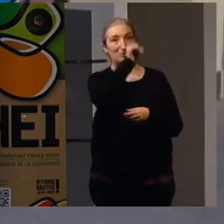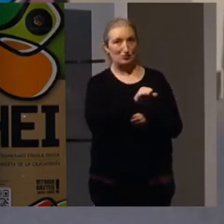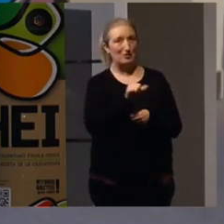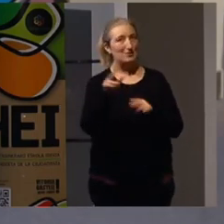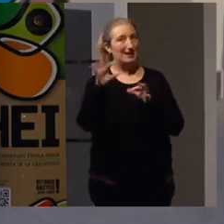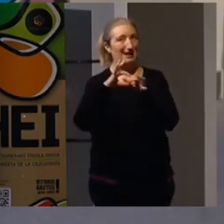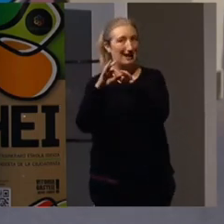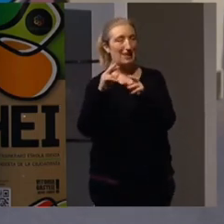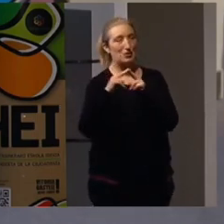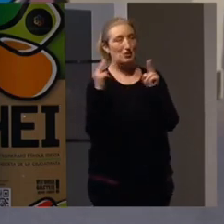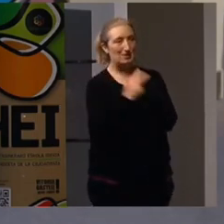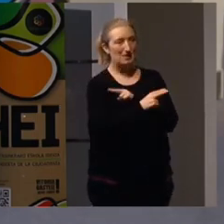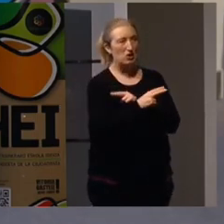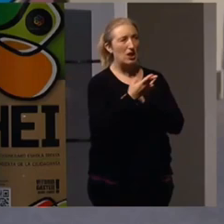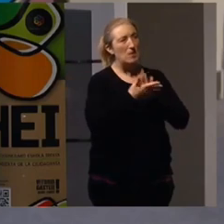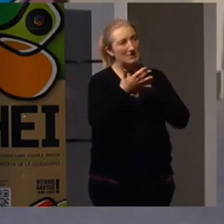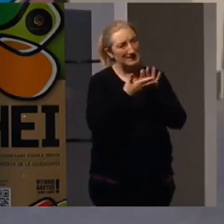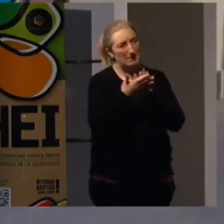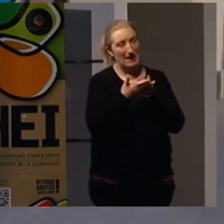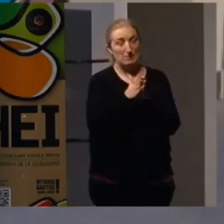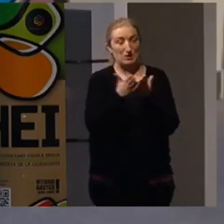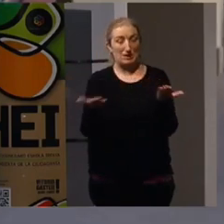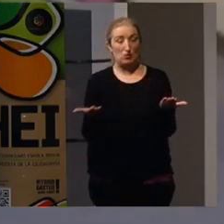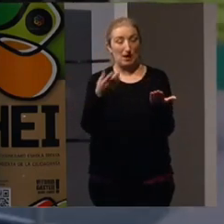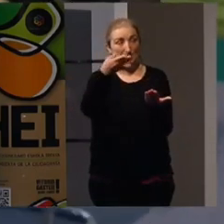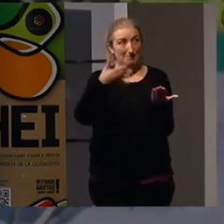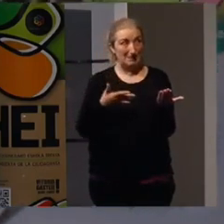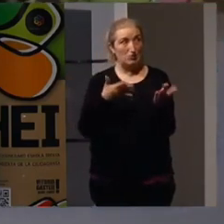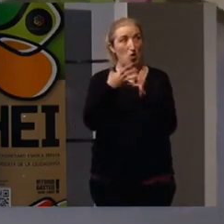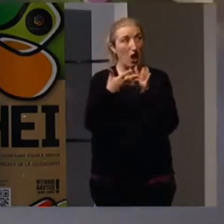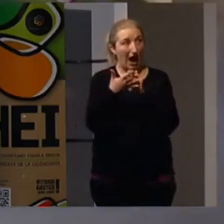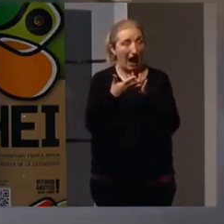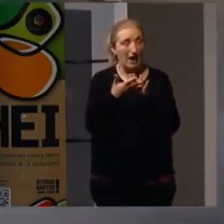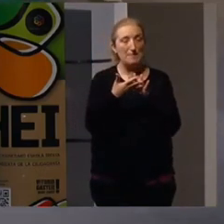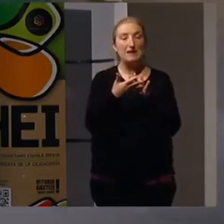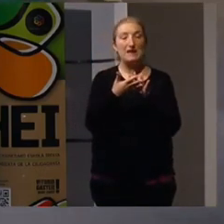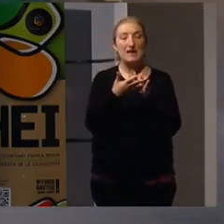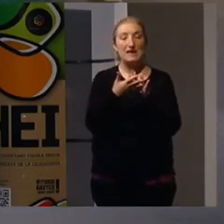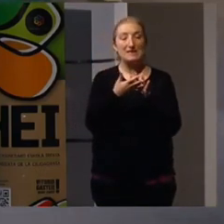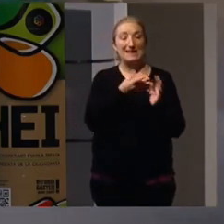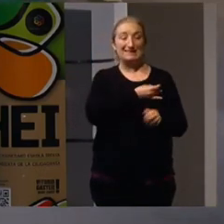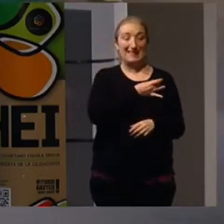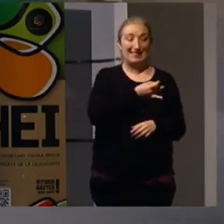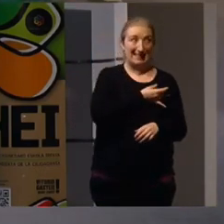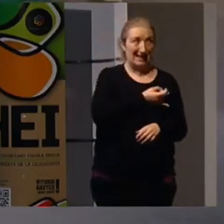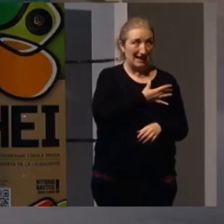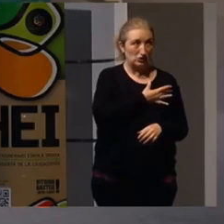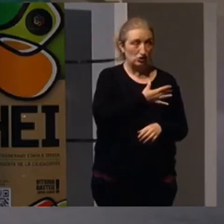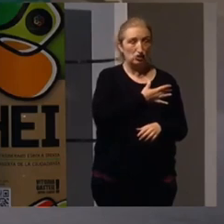pregunta, si nos puedes hablar un poquito de uno de los capítulos que nos has mencionado en el que hablas del dilema entre el sindicato